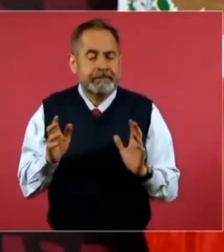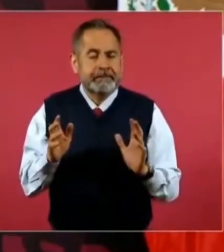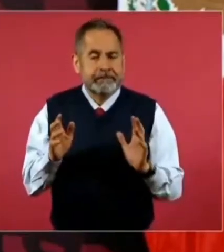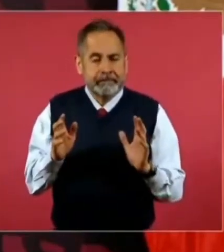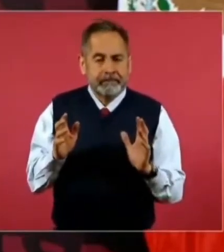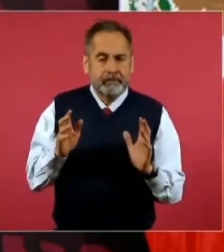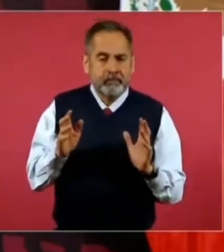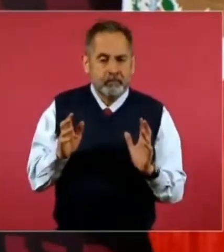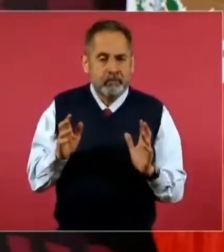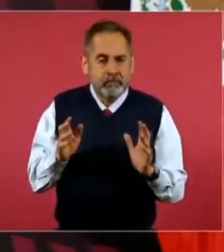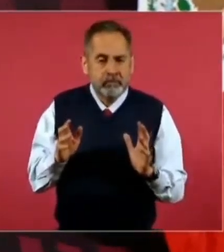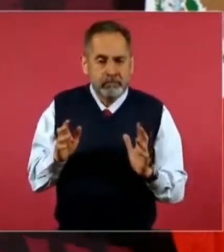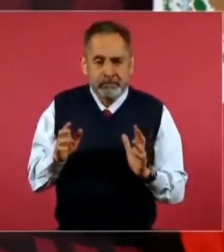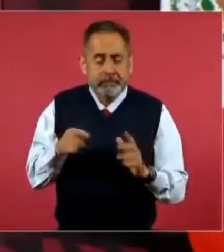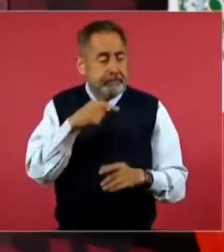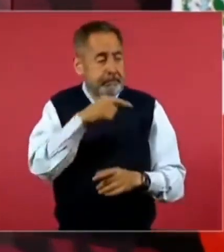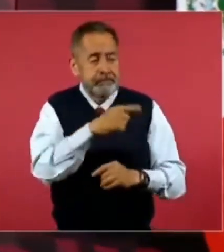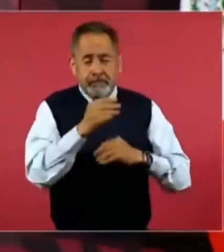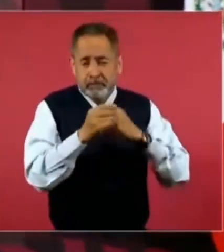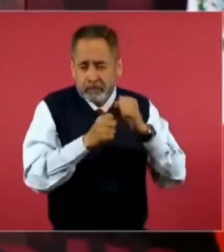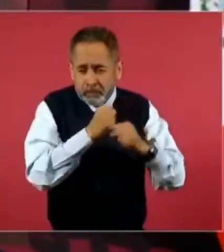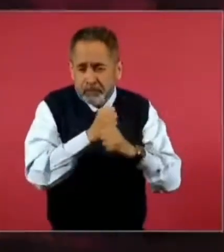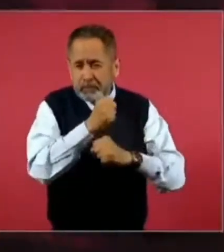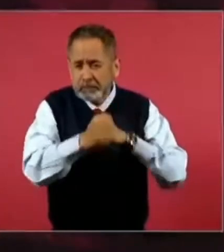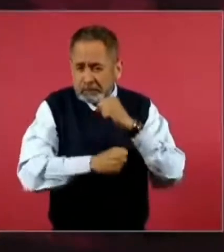toda esa campaña de siglos